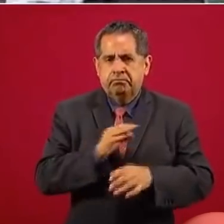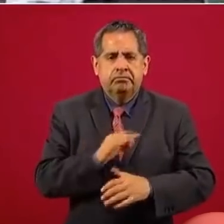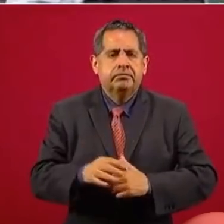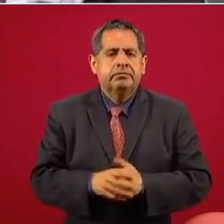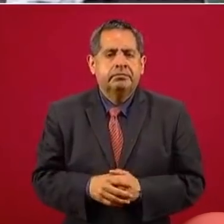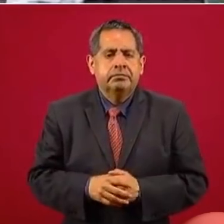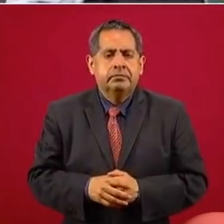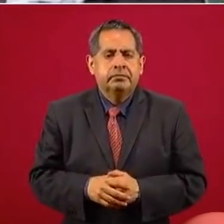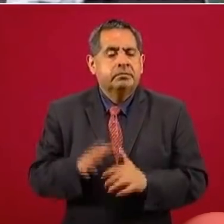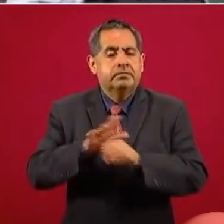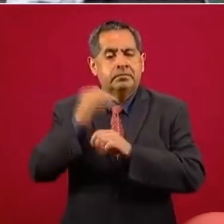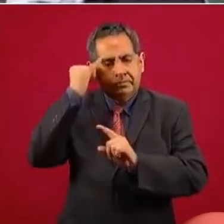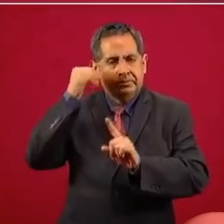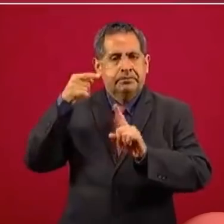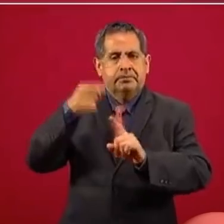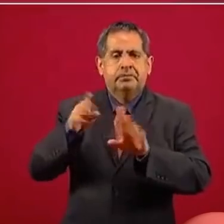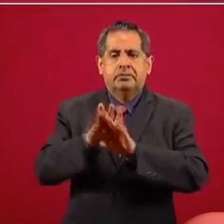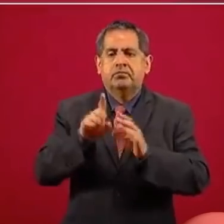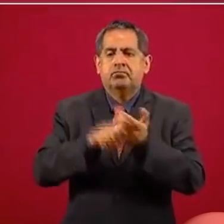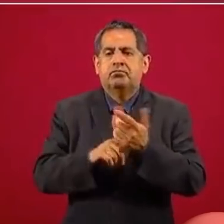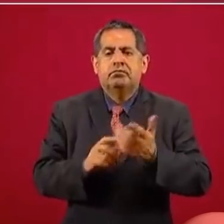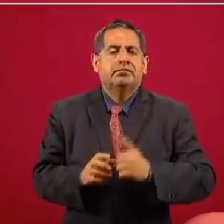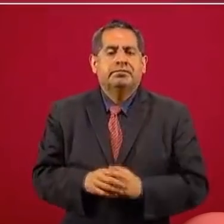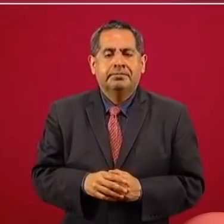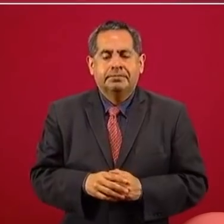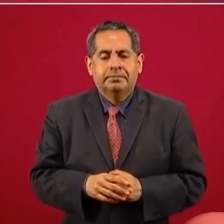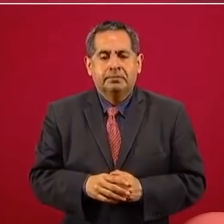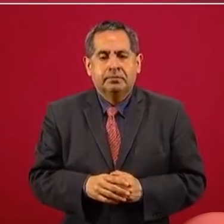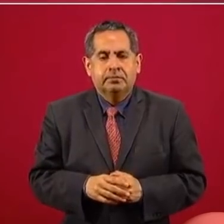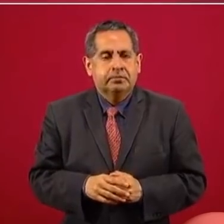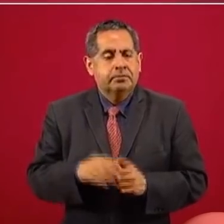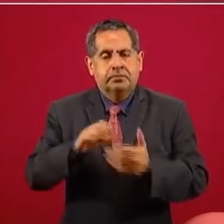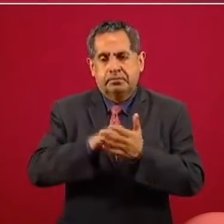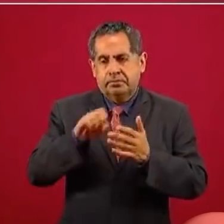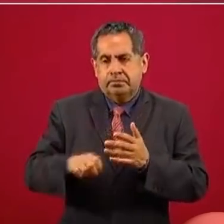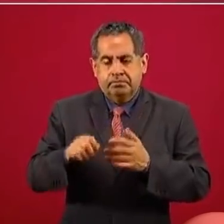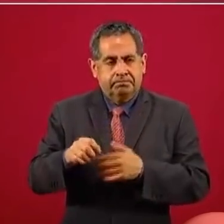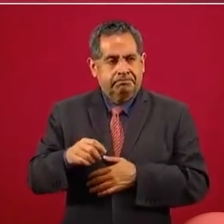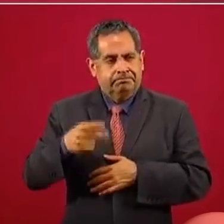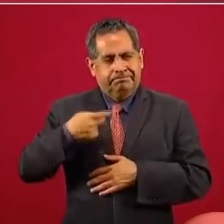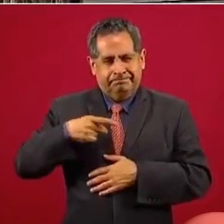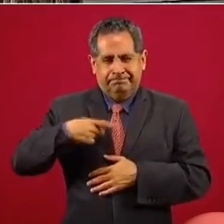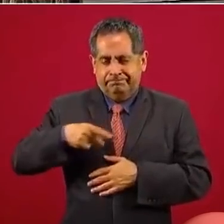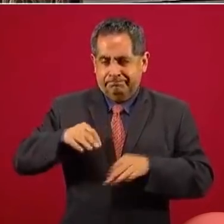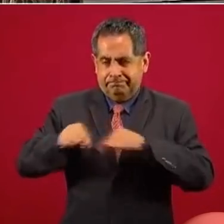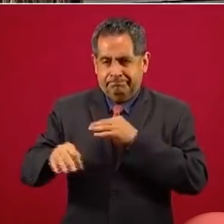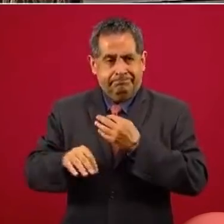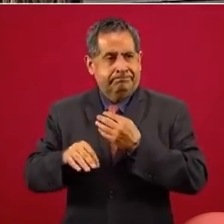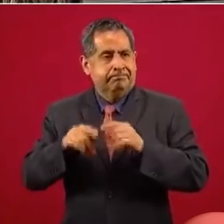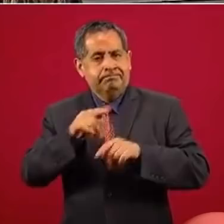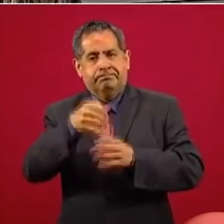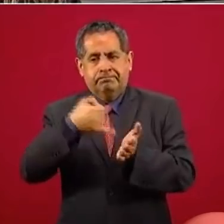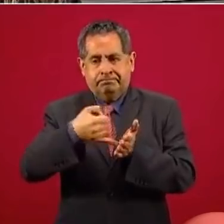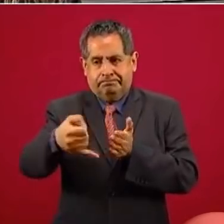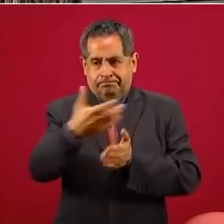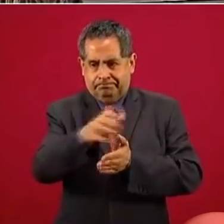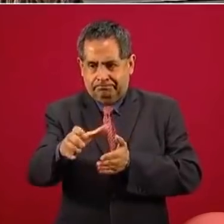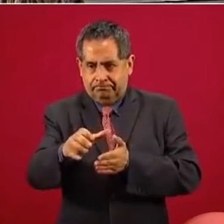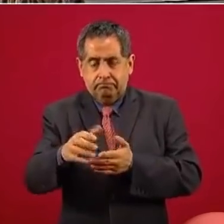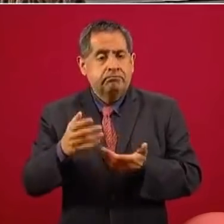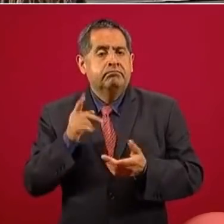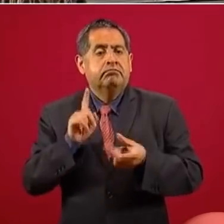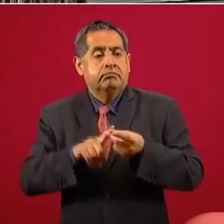Entonces, ahora, ¿cuál es la estrategia? Yo, por ejemplo, ahorita ponía el caso de trabajadores agrícolas, pues ir a